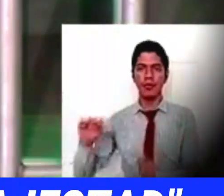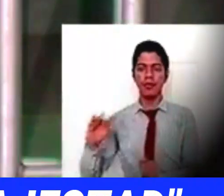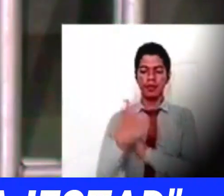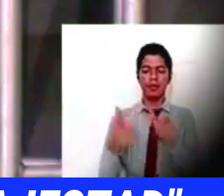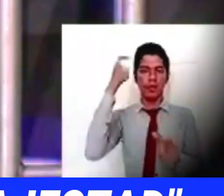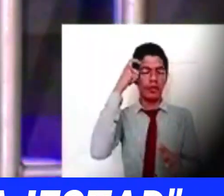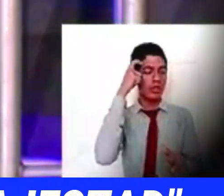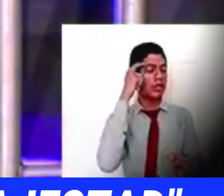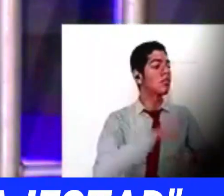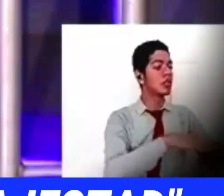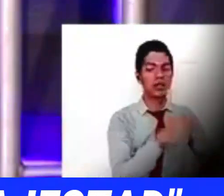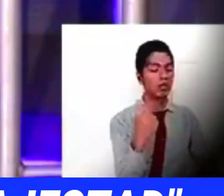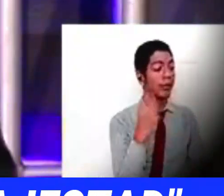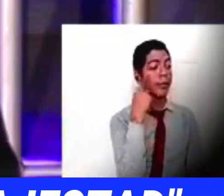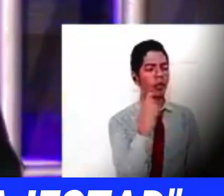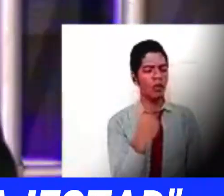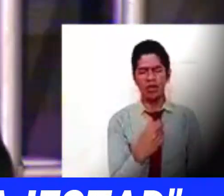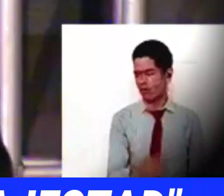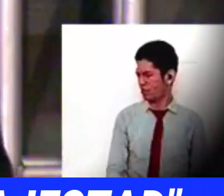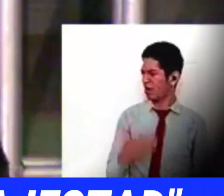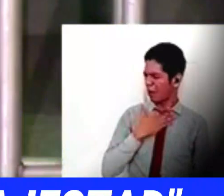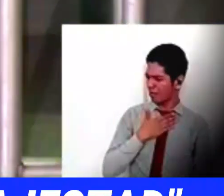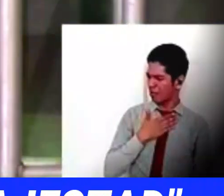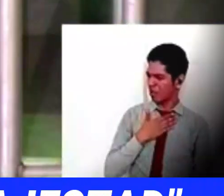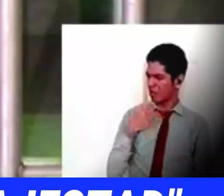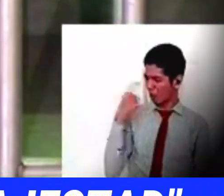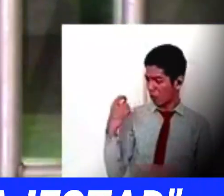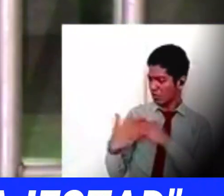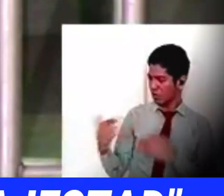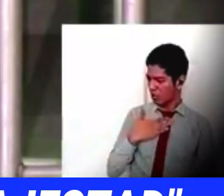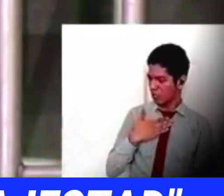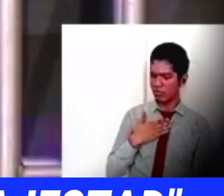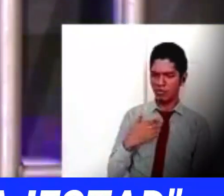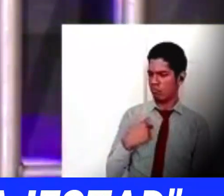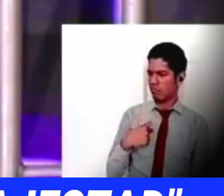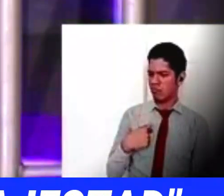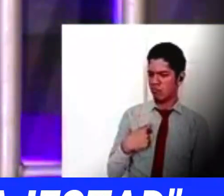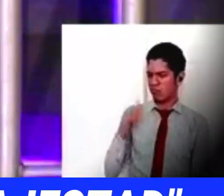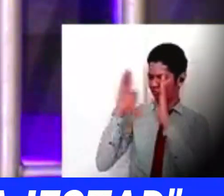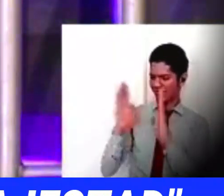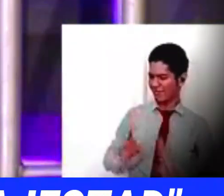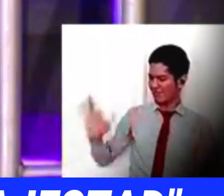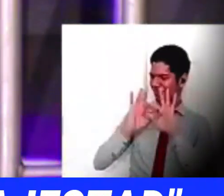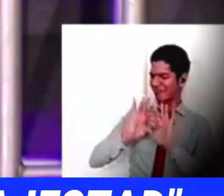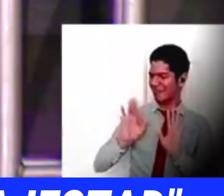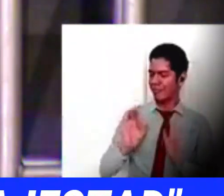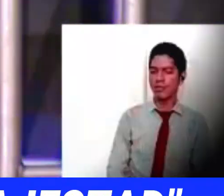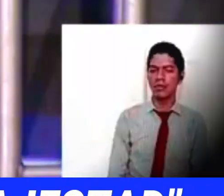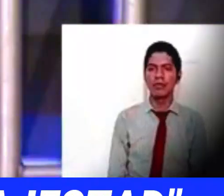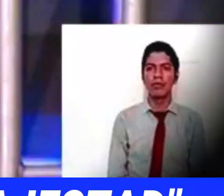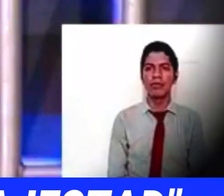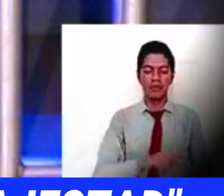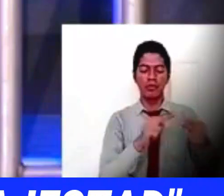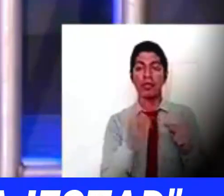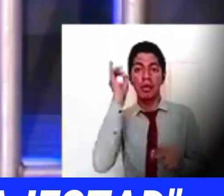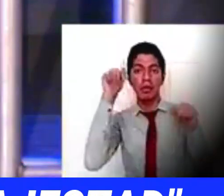David se pregunta, pero ¿por qué a mí? Si yo no soy de importancia para nadie. Quizás puede ser tu pensamiento esta tarde. No